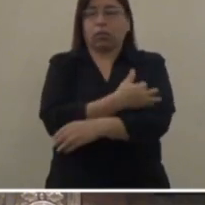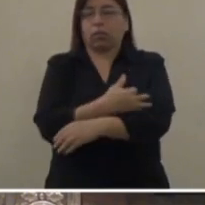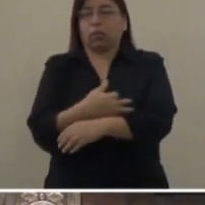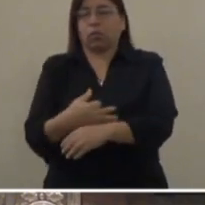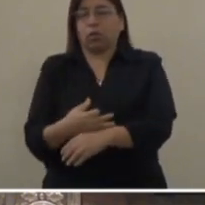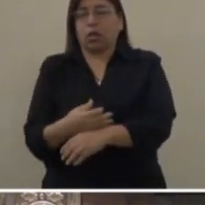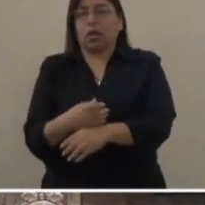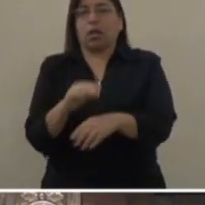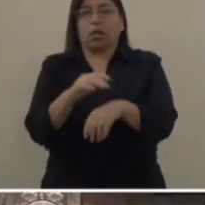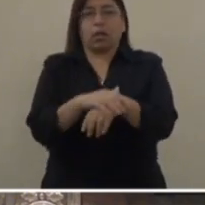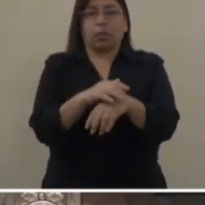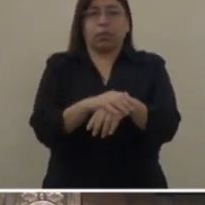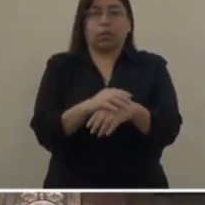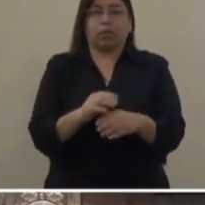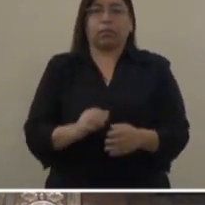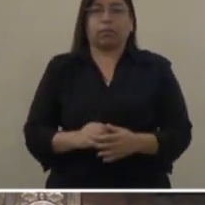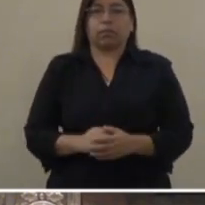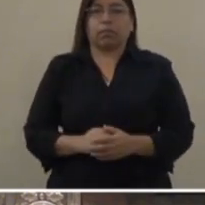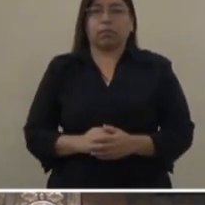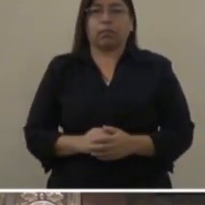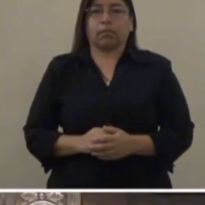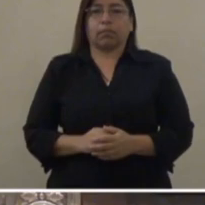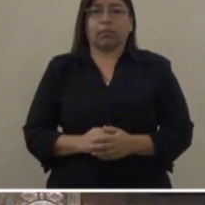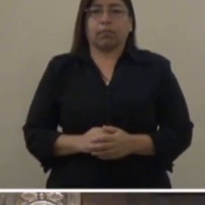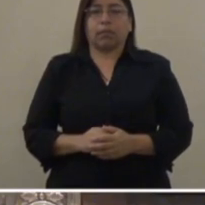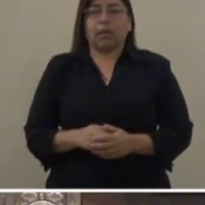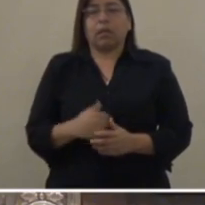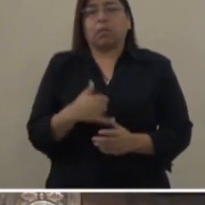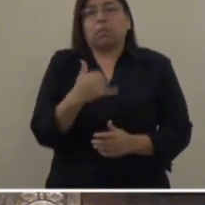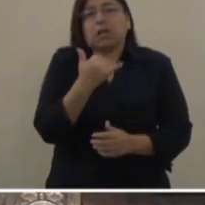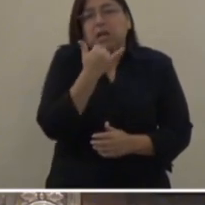Desde luego, disculpen los que están de pie